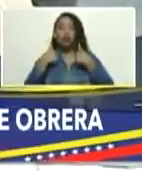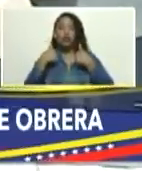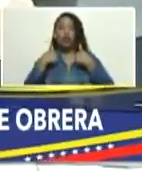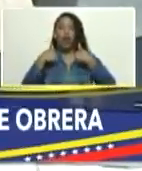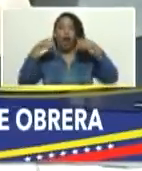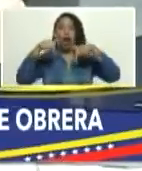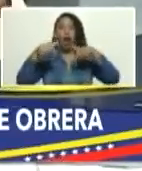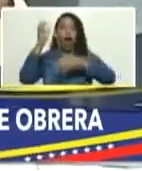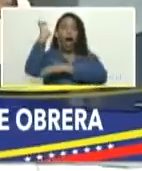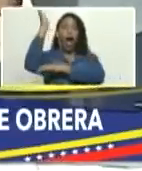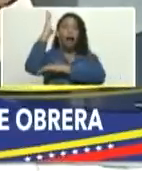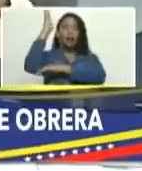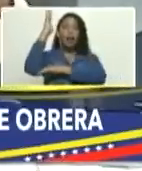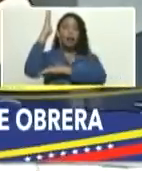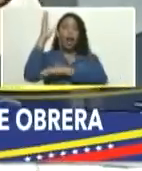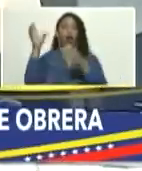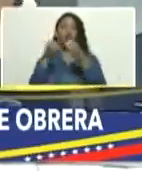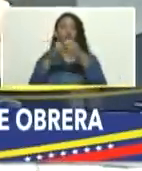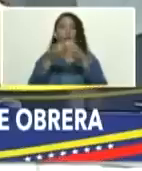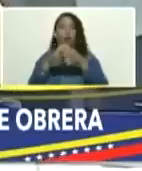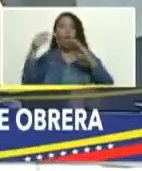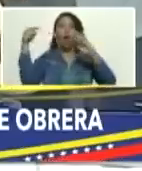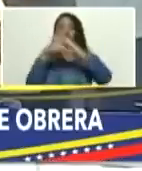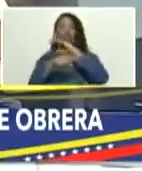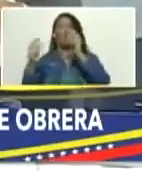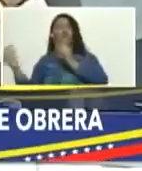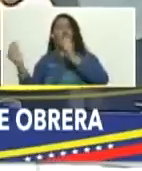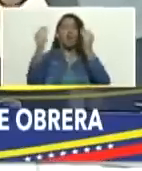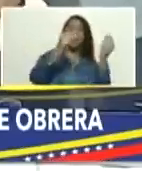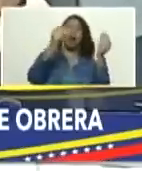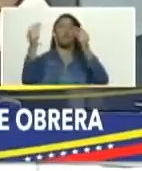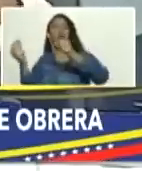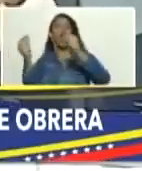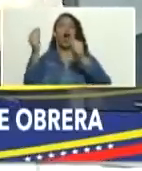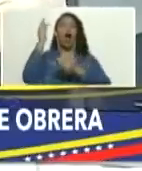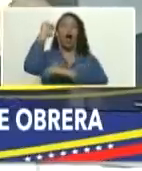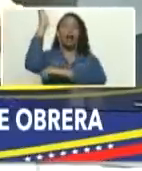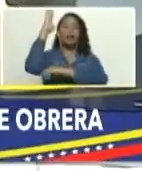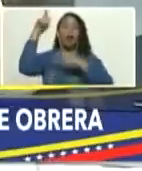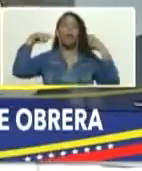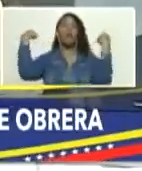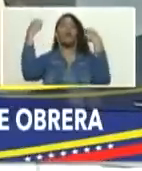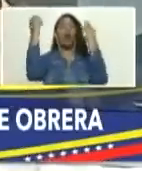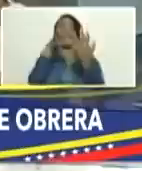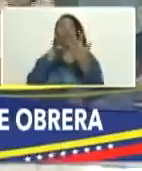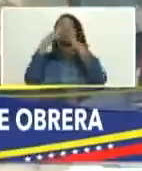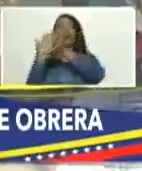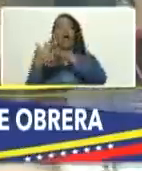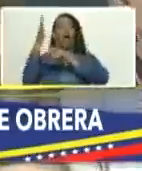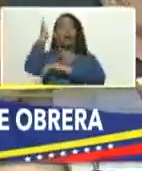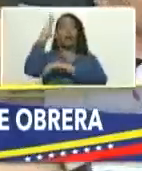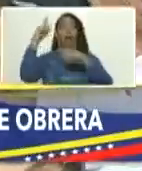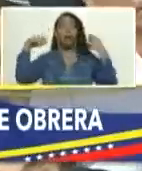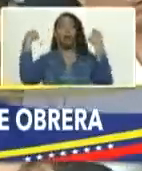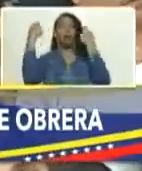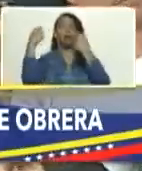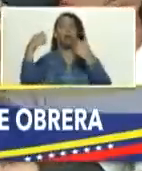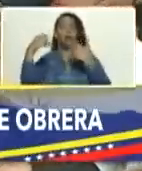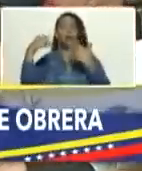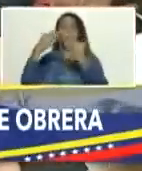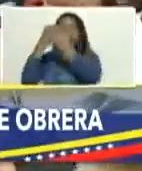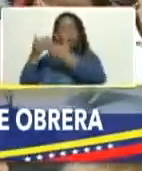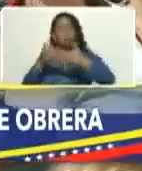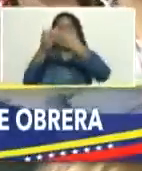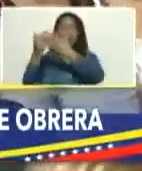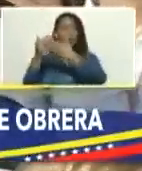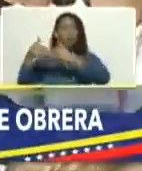la asamblea sindical profunda del debate, en la asamblea popular del barrio, en la asamblea estudiantil, en